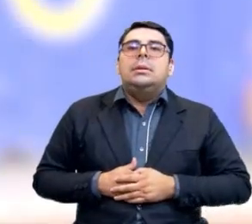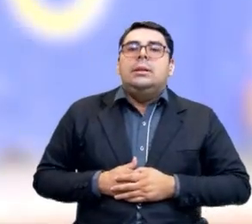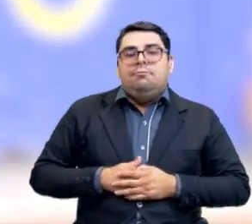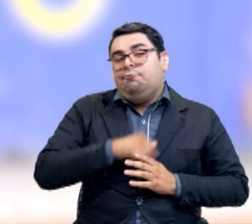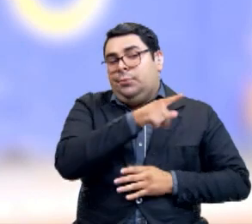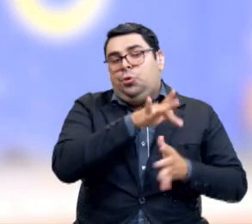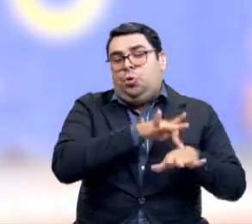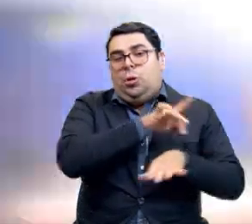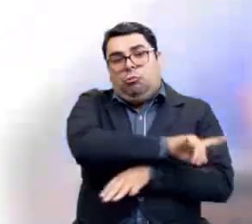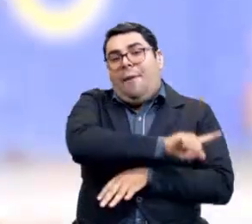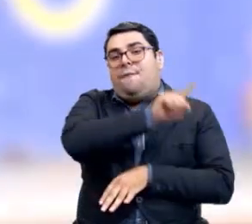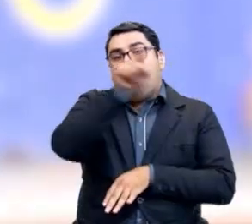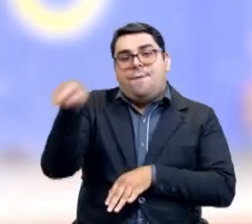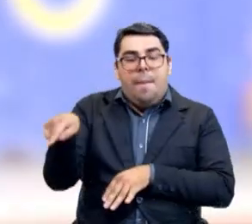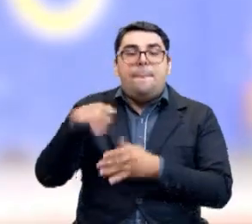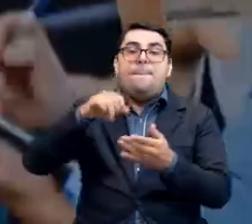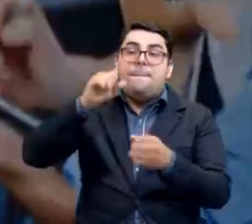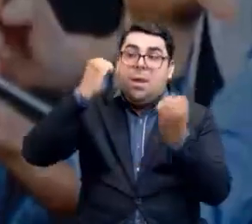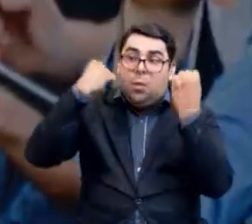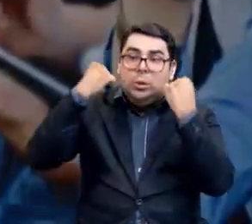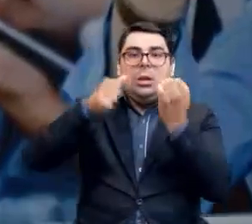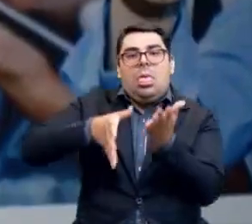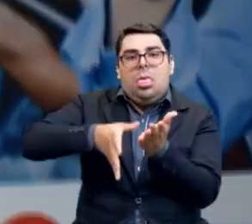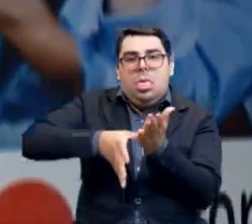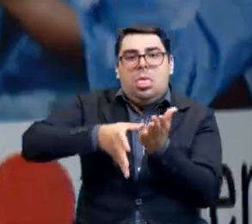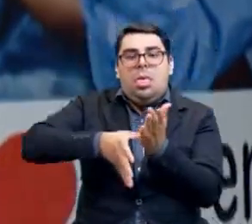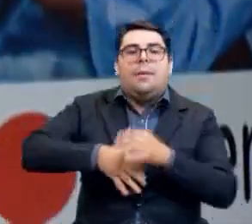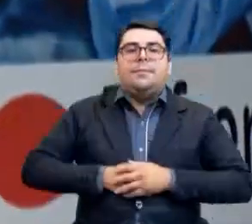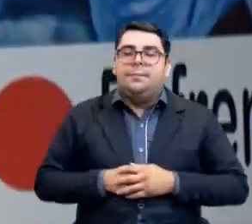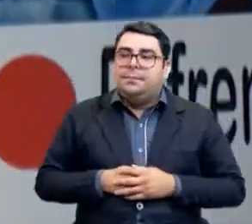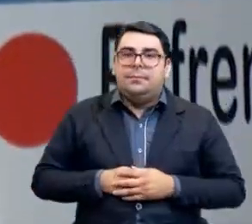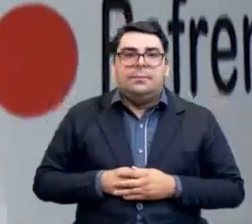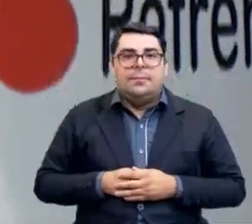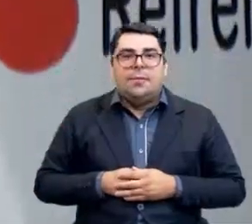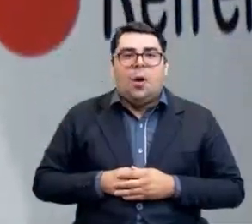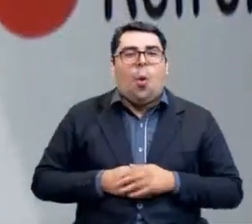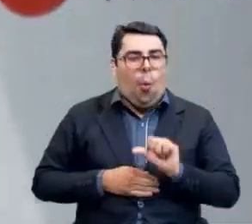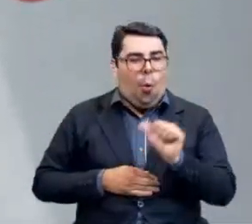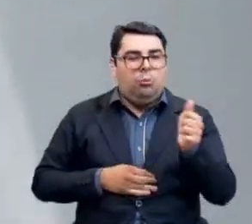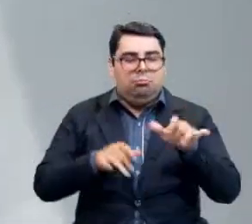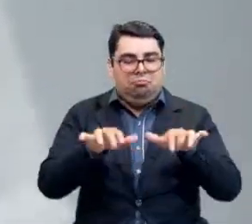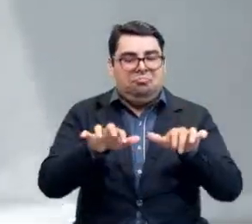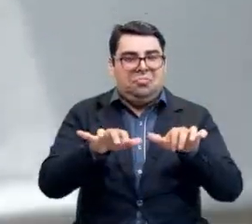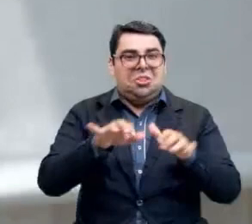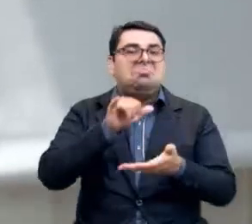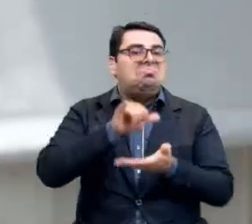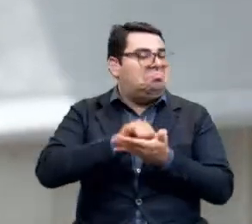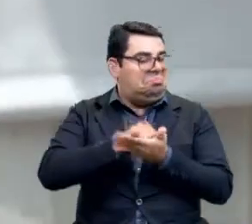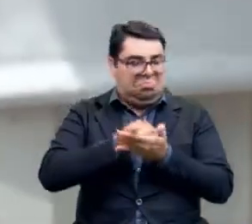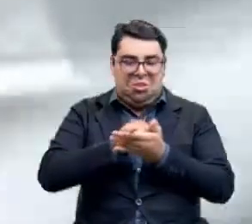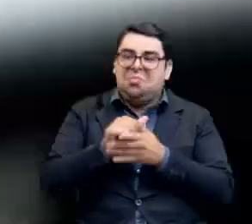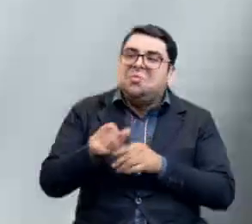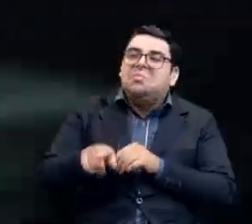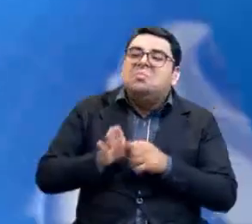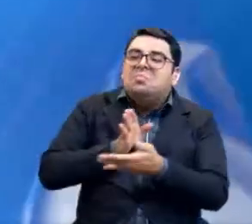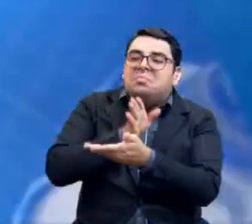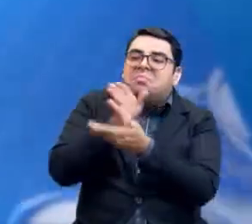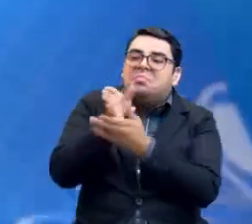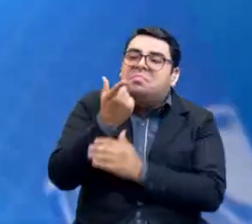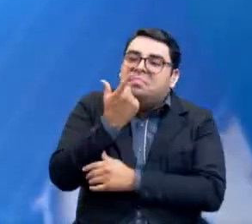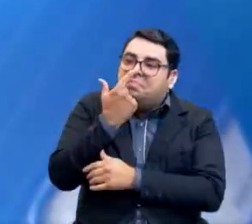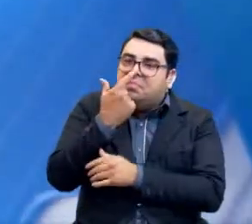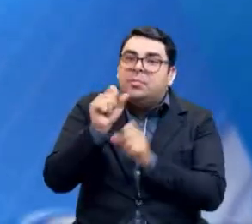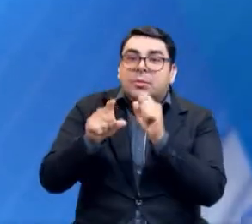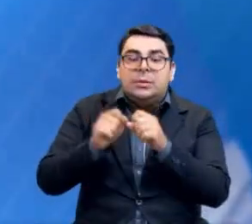a solamente colocar una huellita y listo. También visitamos otras oficinas y el panorama es el mismo. Pues